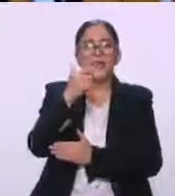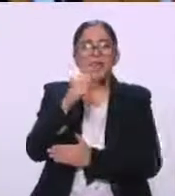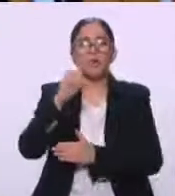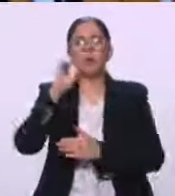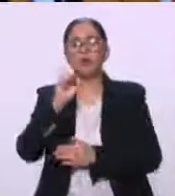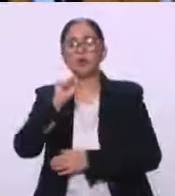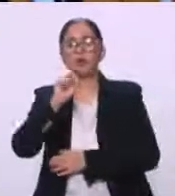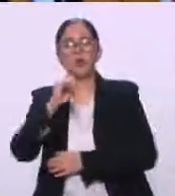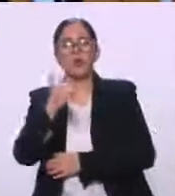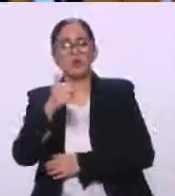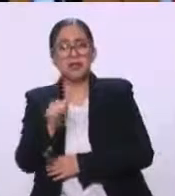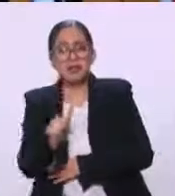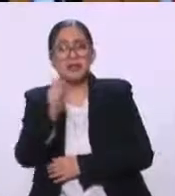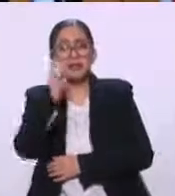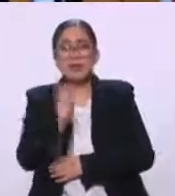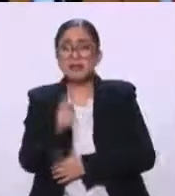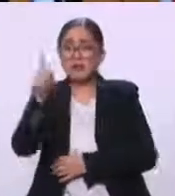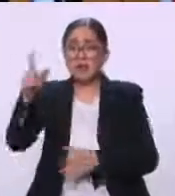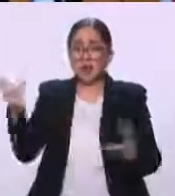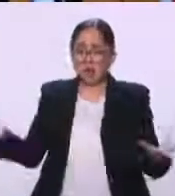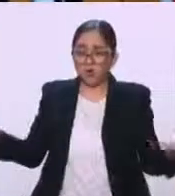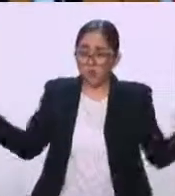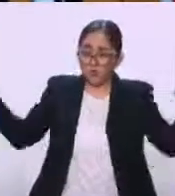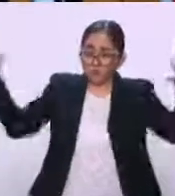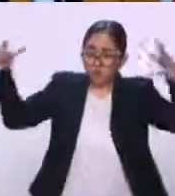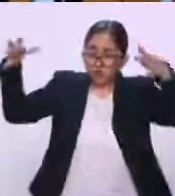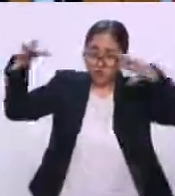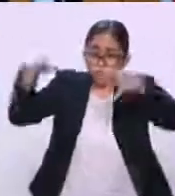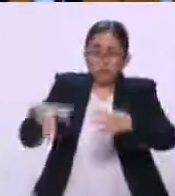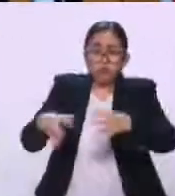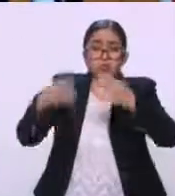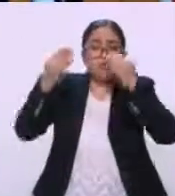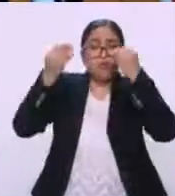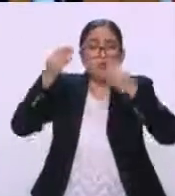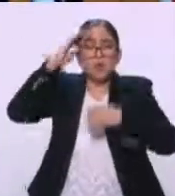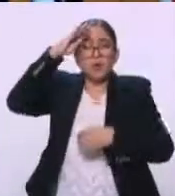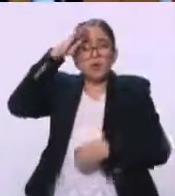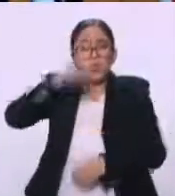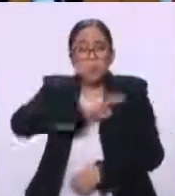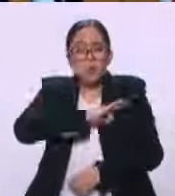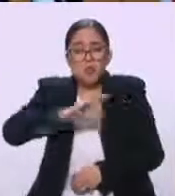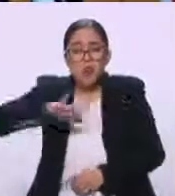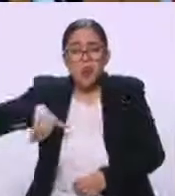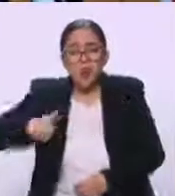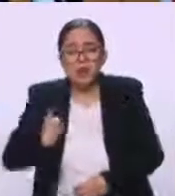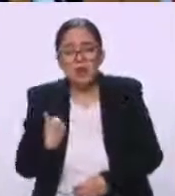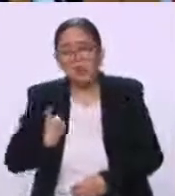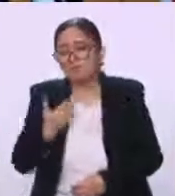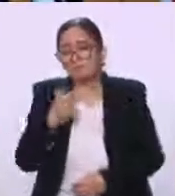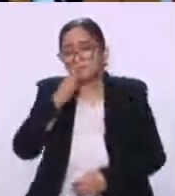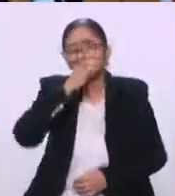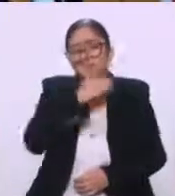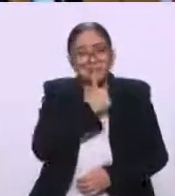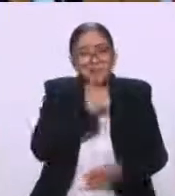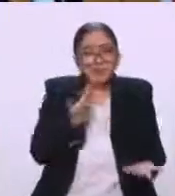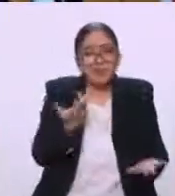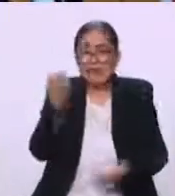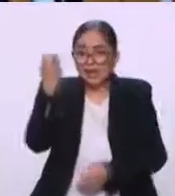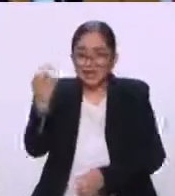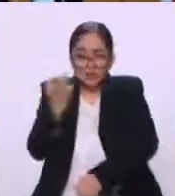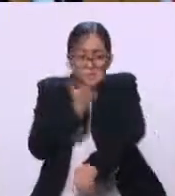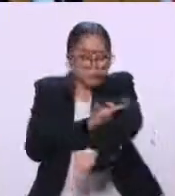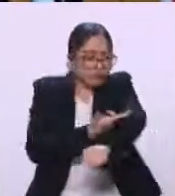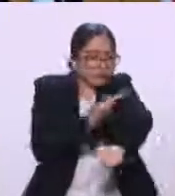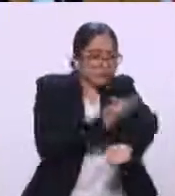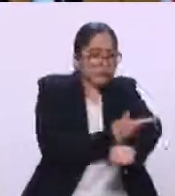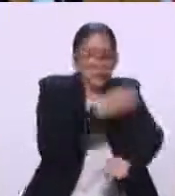no se puede almacenar en grandes cantidades. Ese es un problema técnico y científico que no ha sido resuelto en ninguna parte del